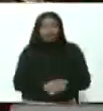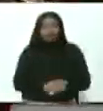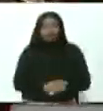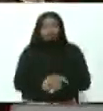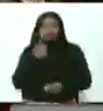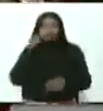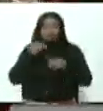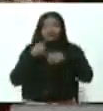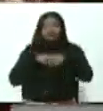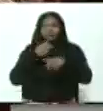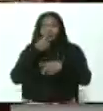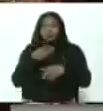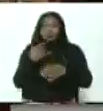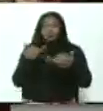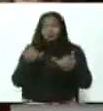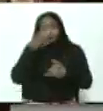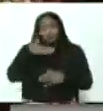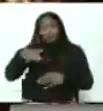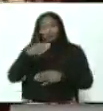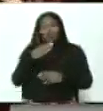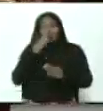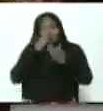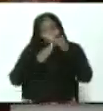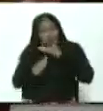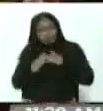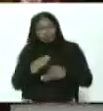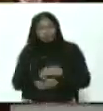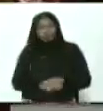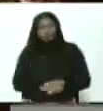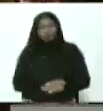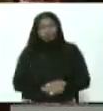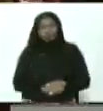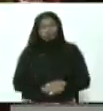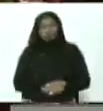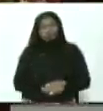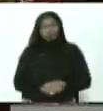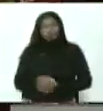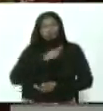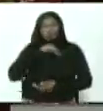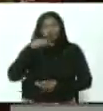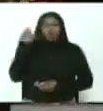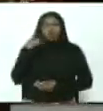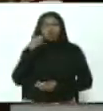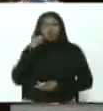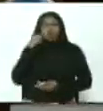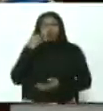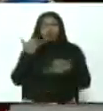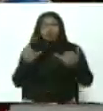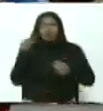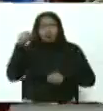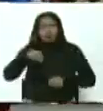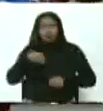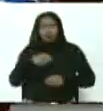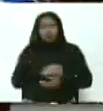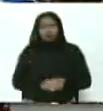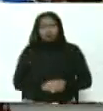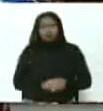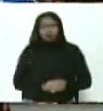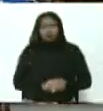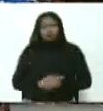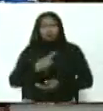Vienen tiempos buenos para este pueblo noble. Y nosotros debemos ahora sí, Luis José, ganamos en